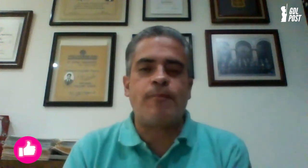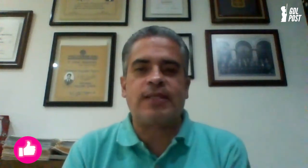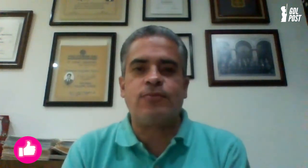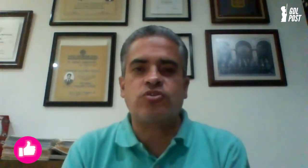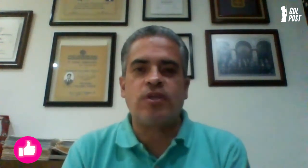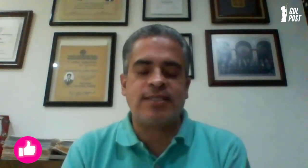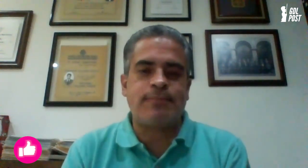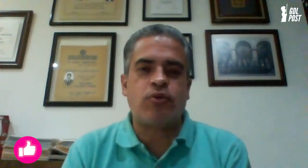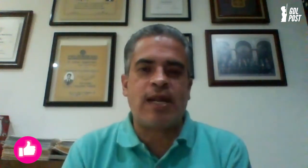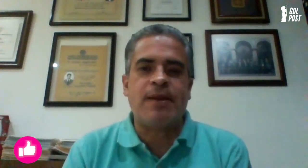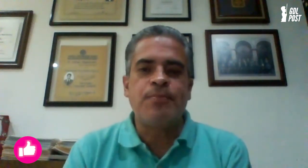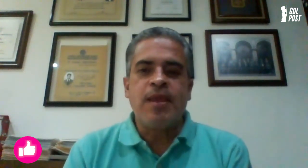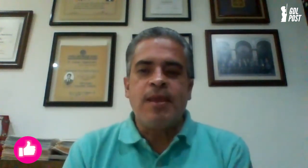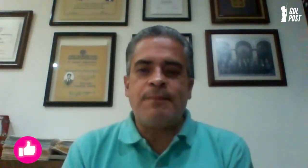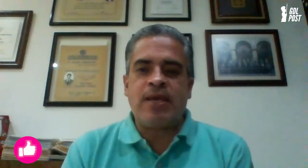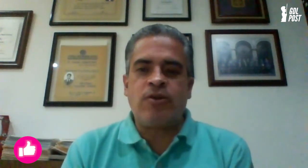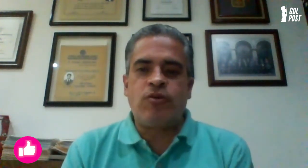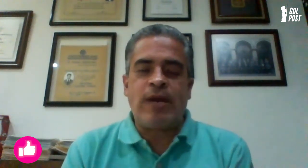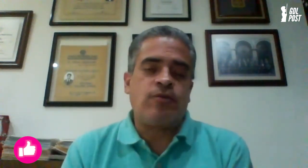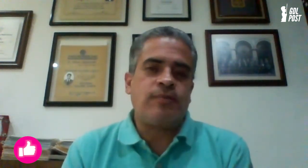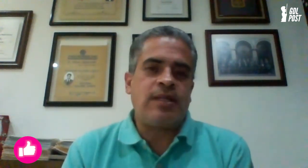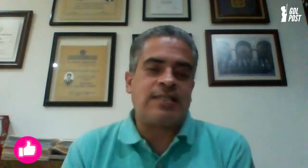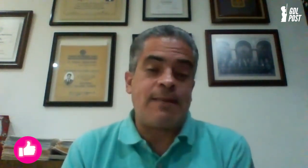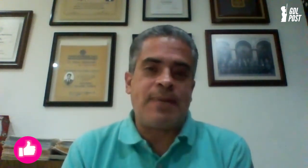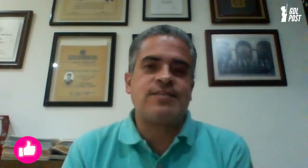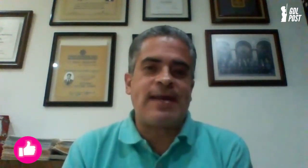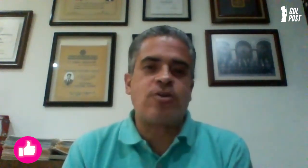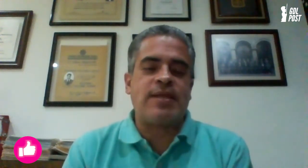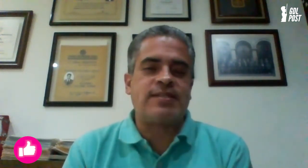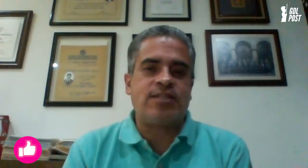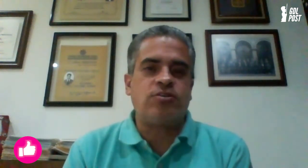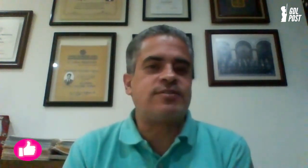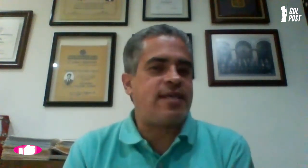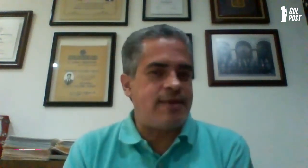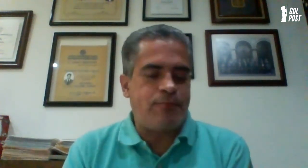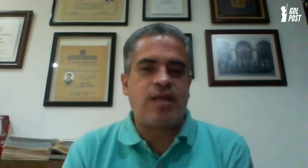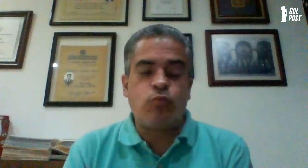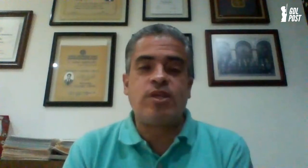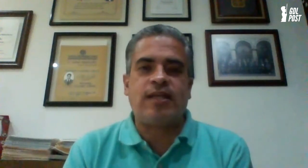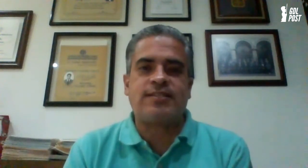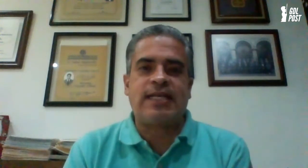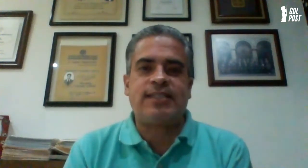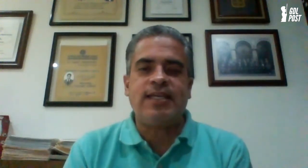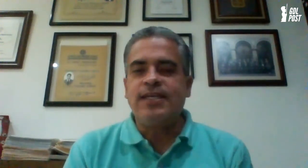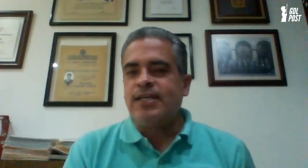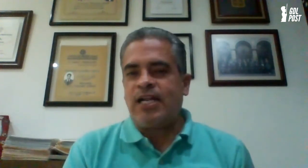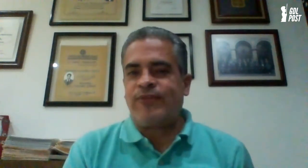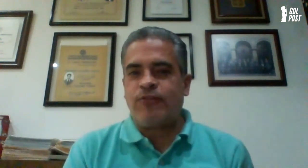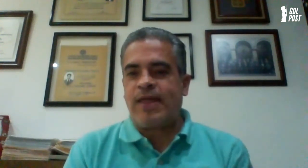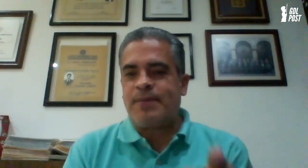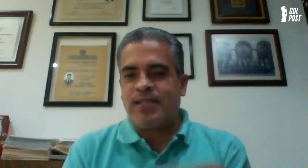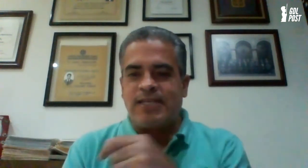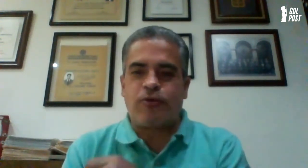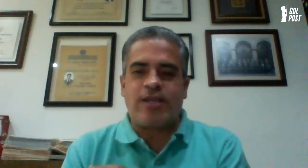donde compartimos este programa. Pero bueno, las campañas van comenzando, se va a poner muy interesante.